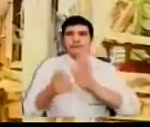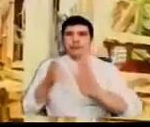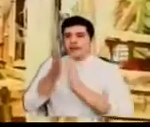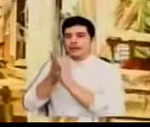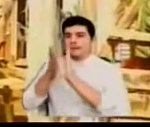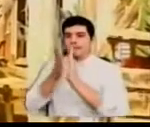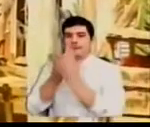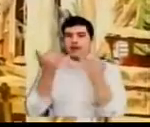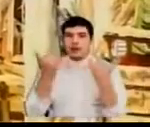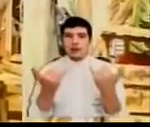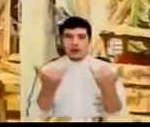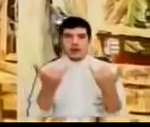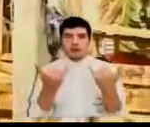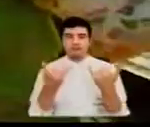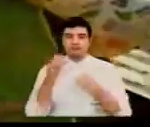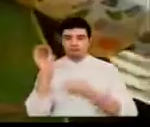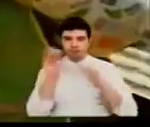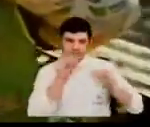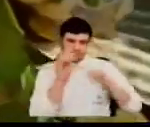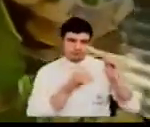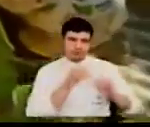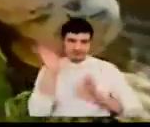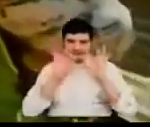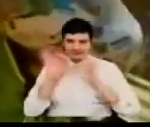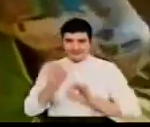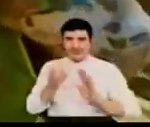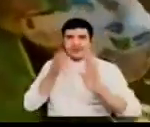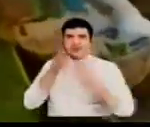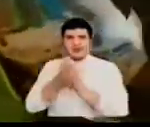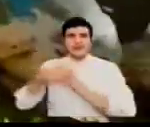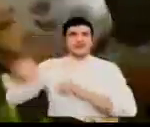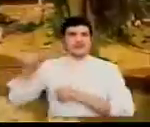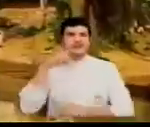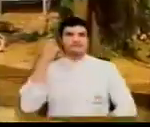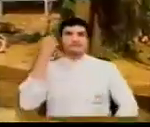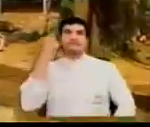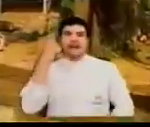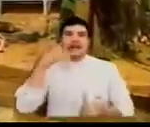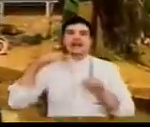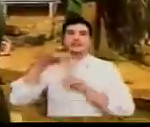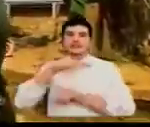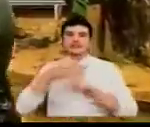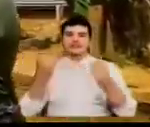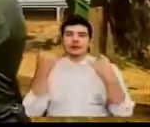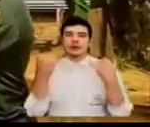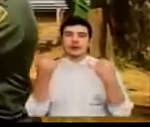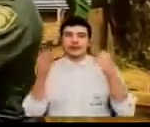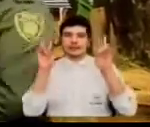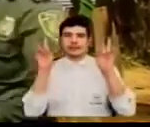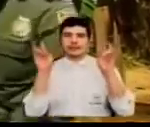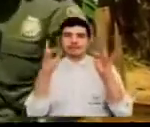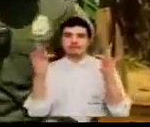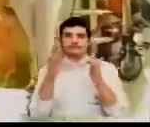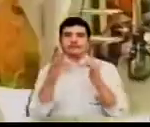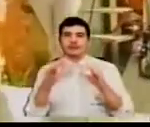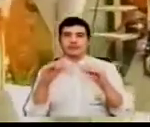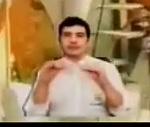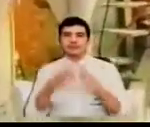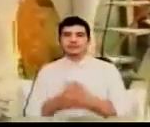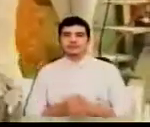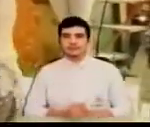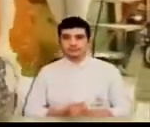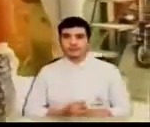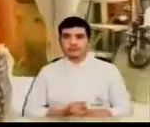La pandemia del COVID-19 en nuestro país ha dejado ver en muchas ocasiones el lado solidario de la ciudadanía, pero en